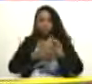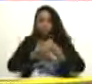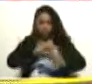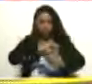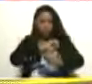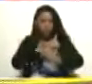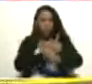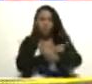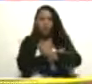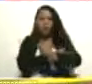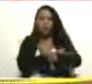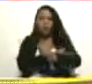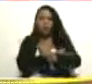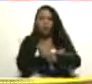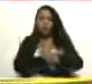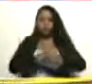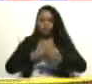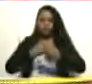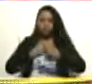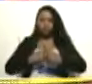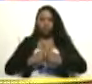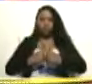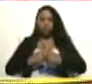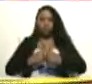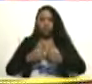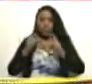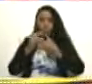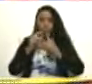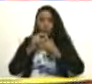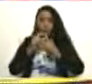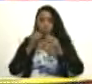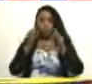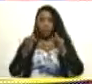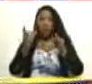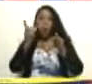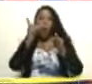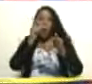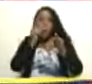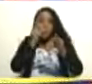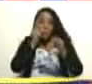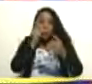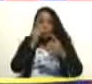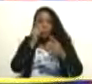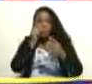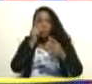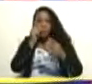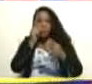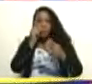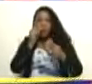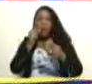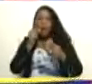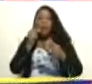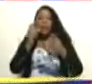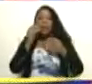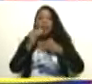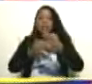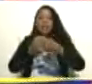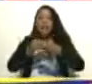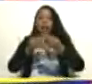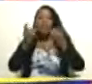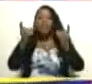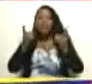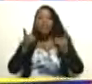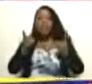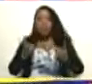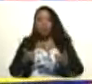frase exacta señala que hombres que decidieron ser